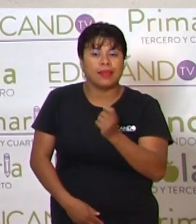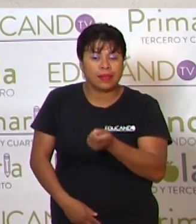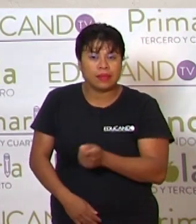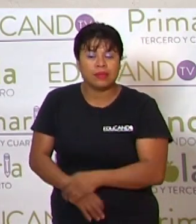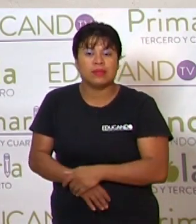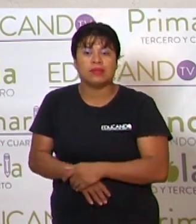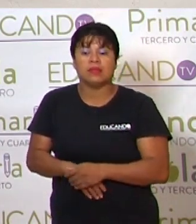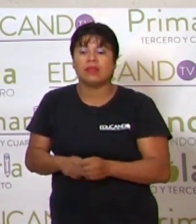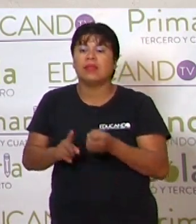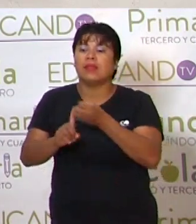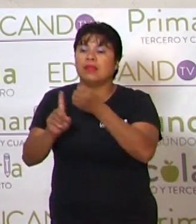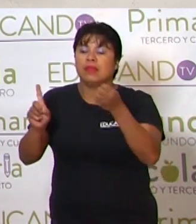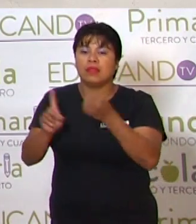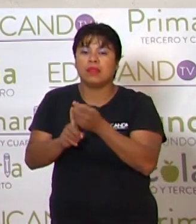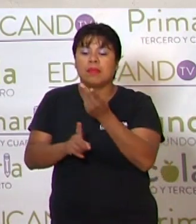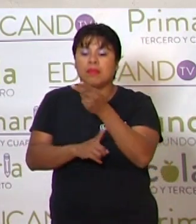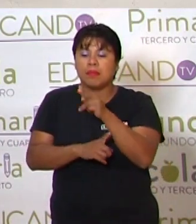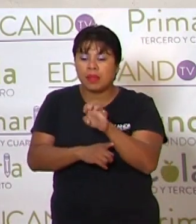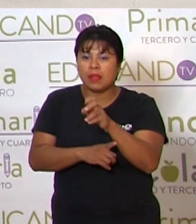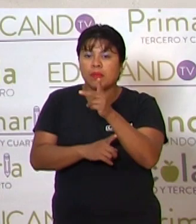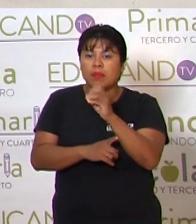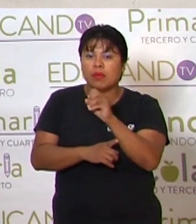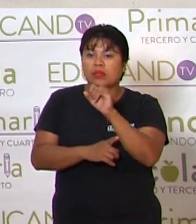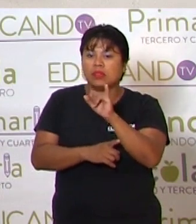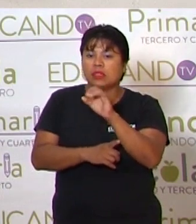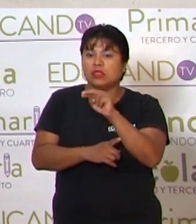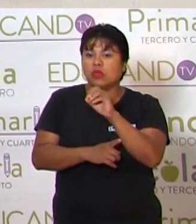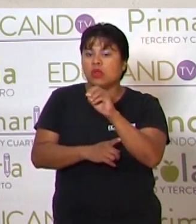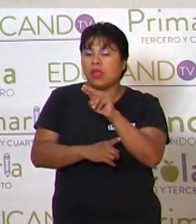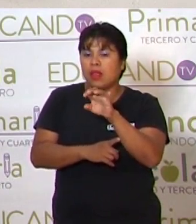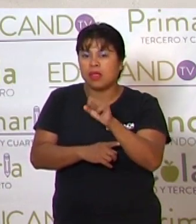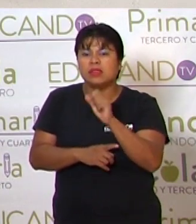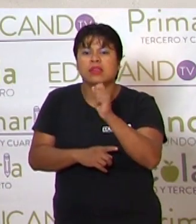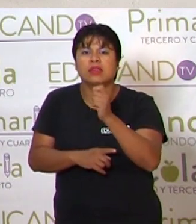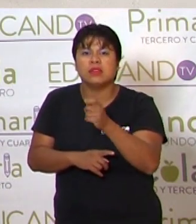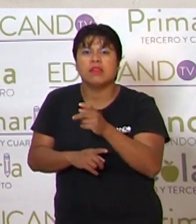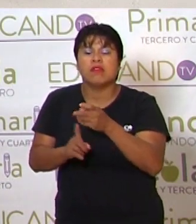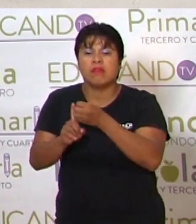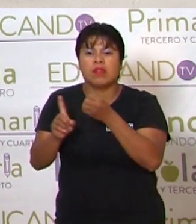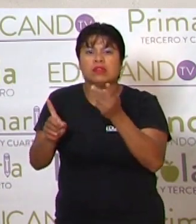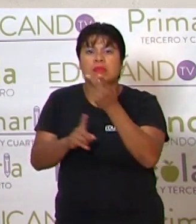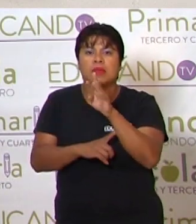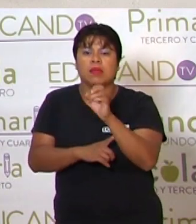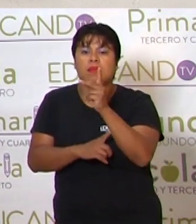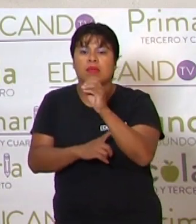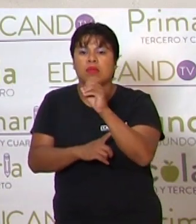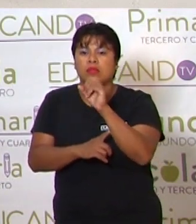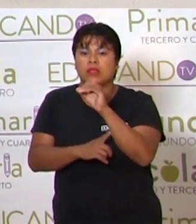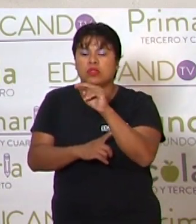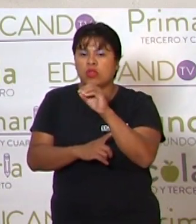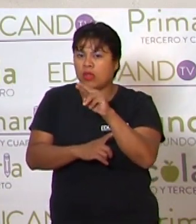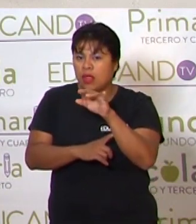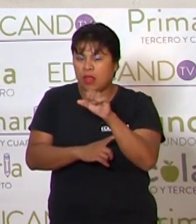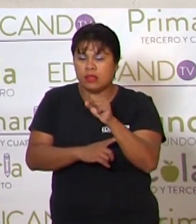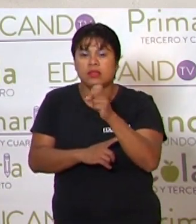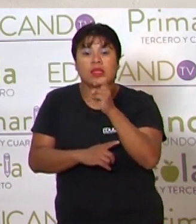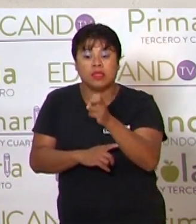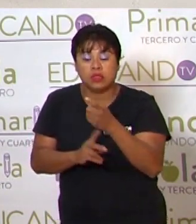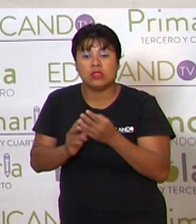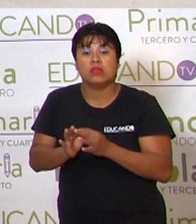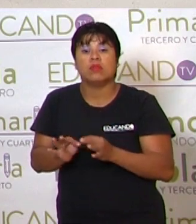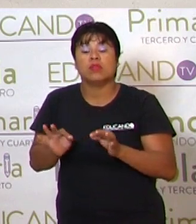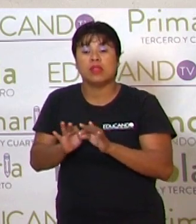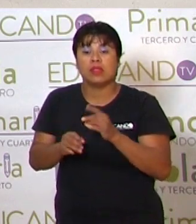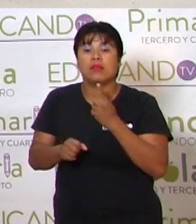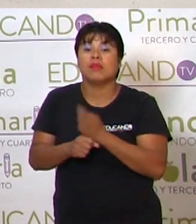son las frases preposicionales. ¿Y qué son las frases preposicionales? Es importante